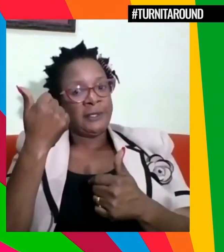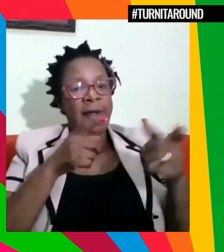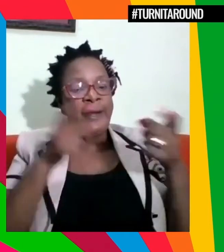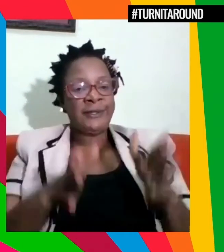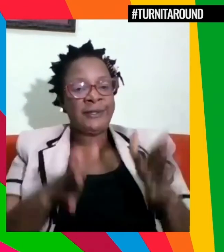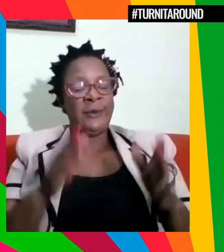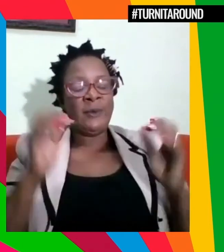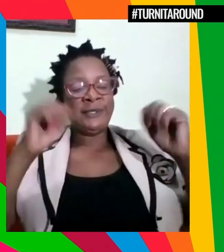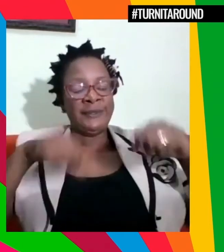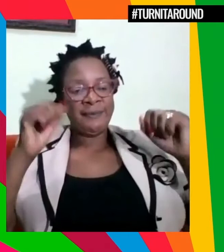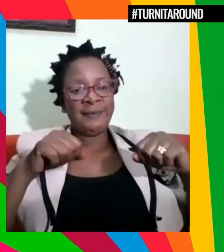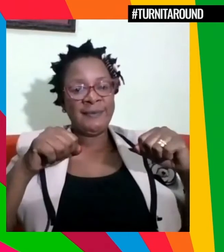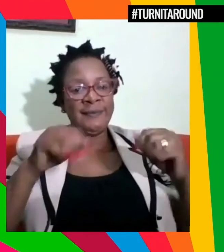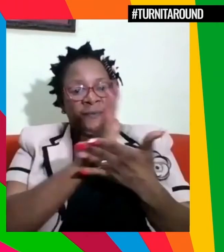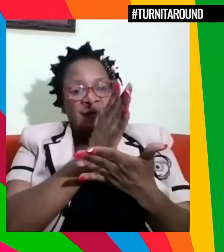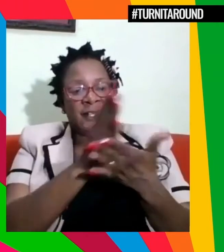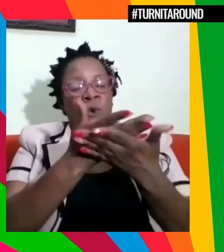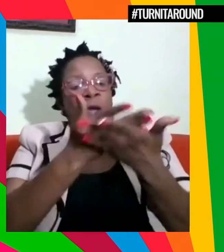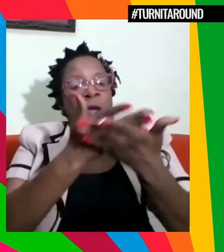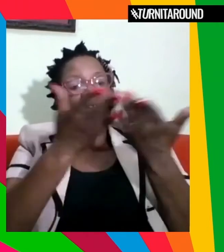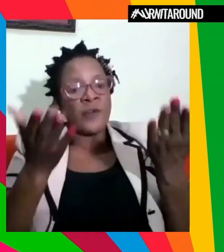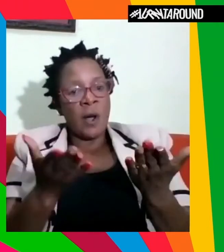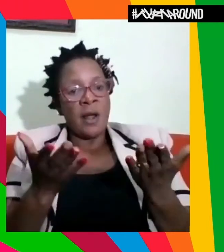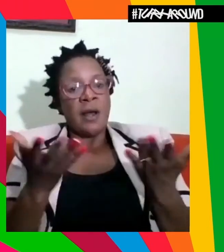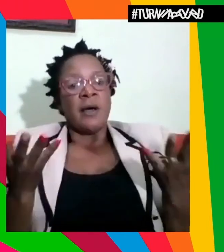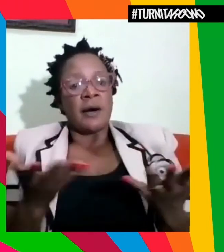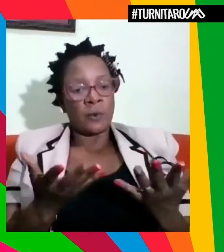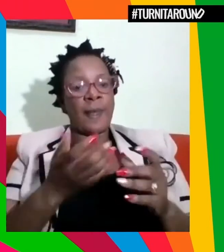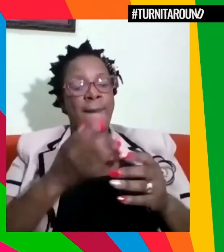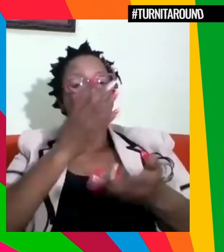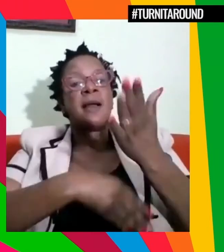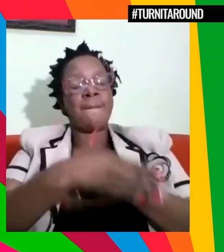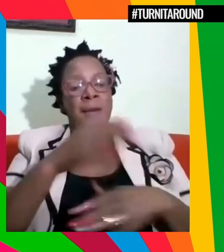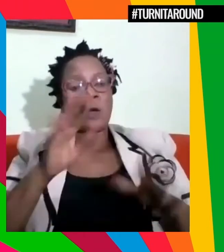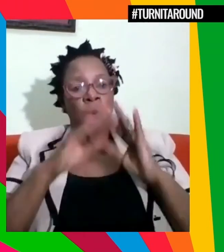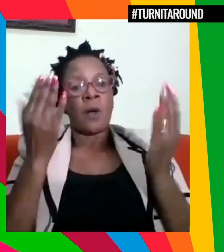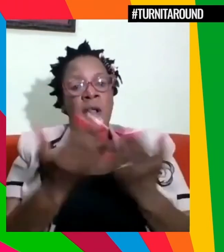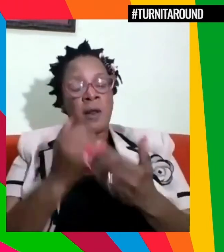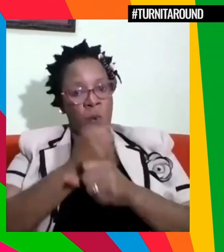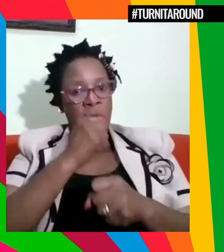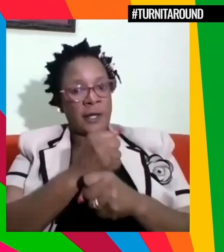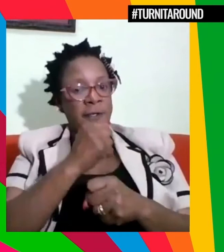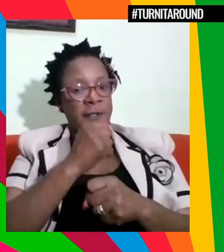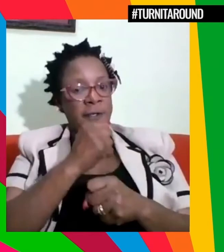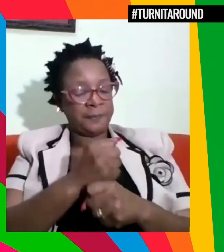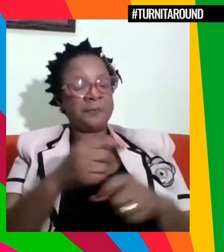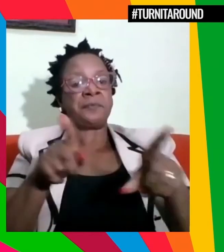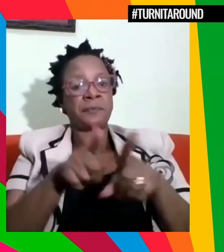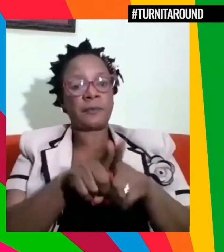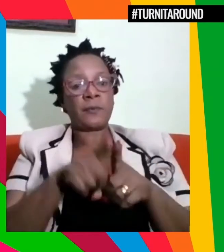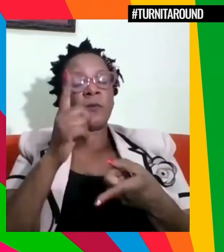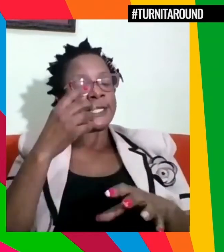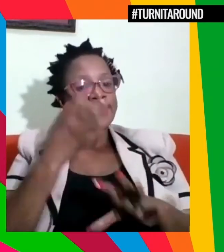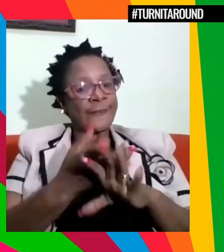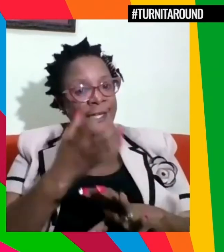fue capaz de compartir con todo el mundo lo chulo que es el mundo paralímpico. Hay cosas